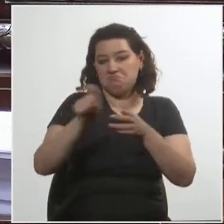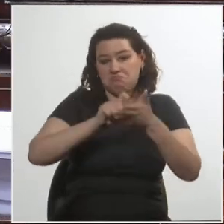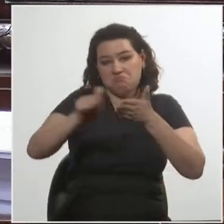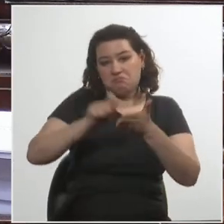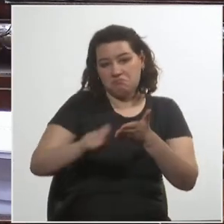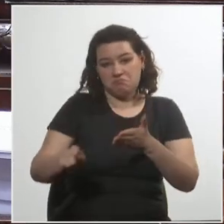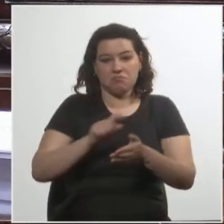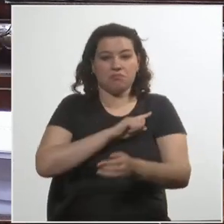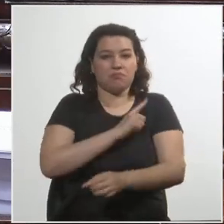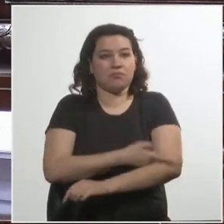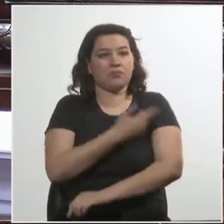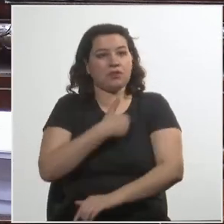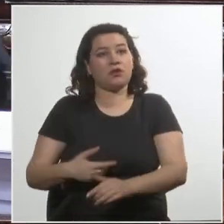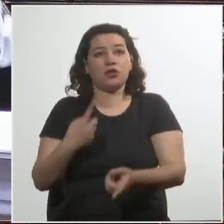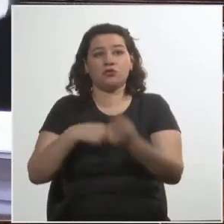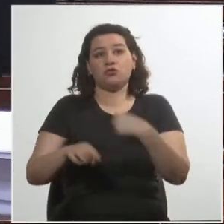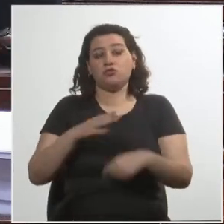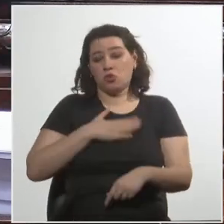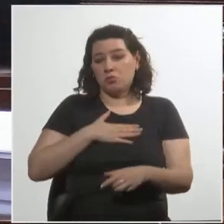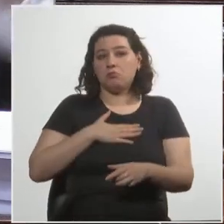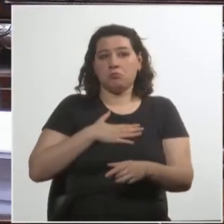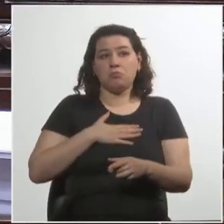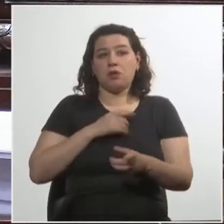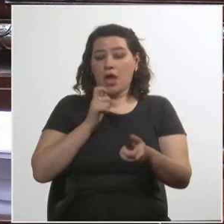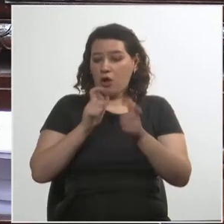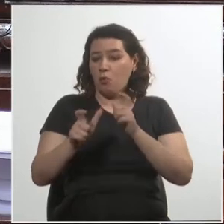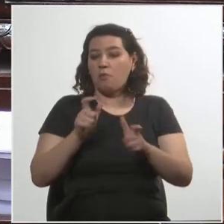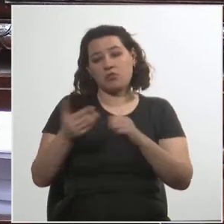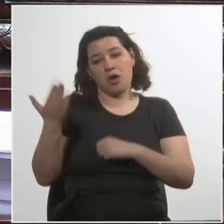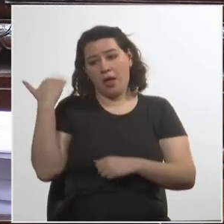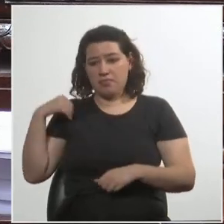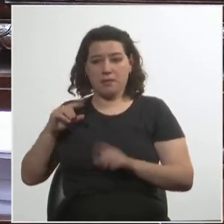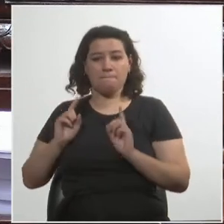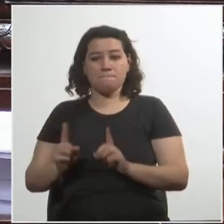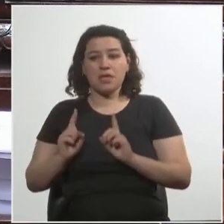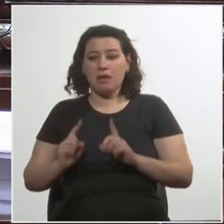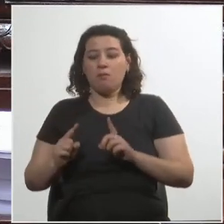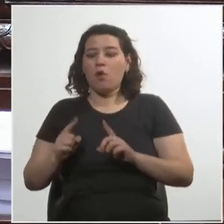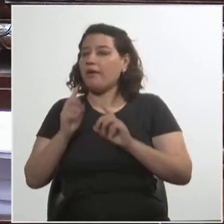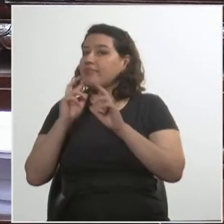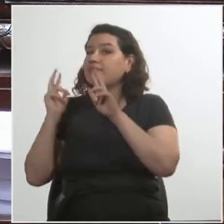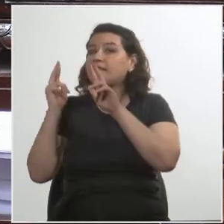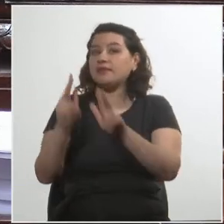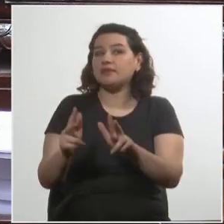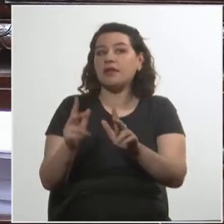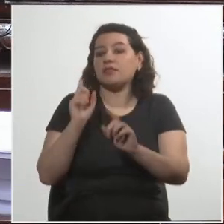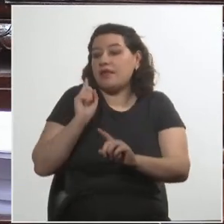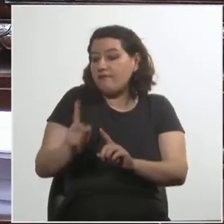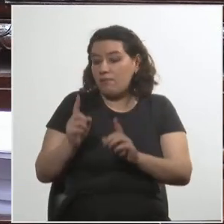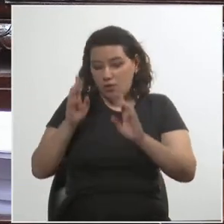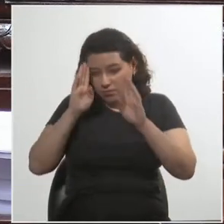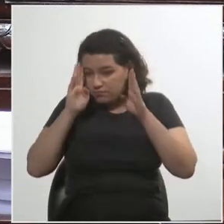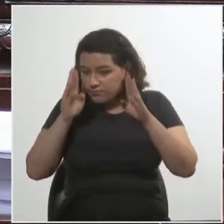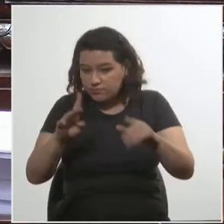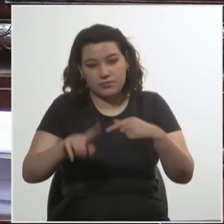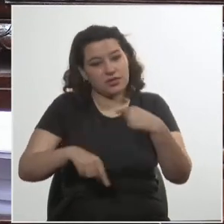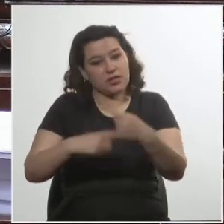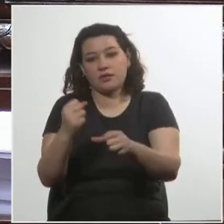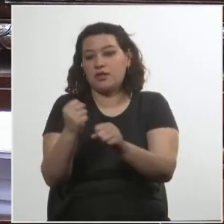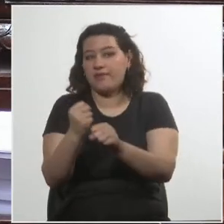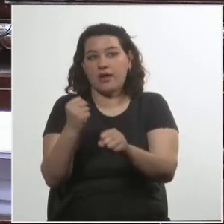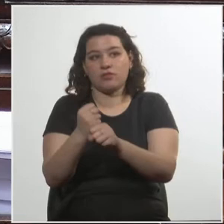ejecutivo Así que yo me quedo con mis argumentos de Entonces cuando decíamos que que tenemos que ir por este camino